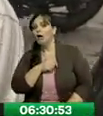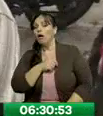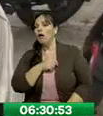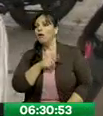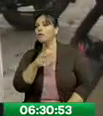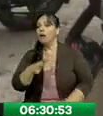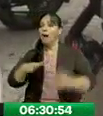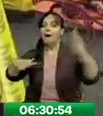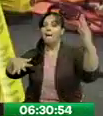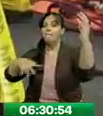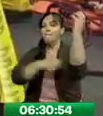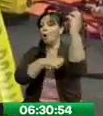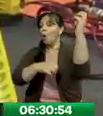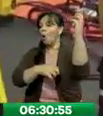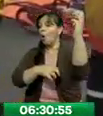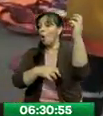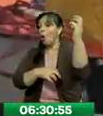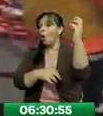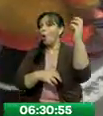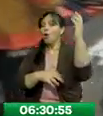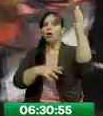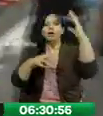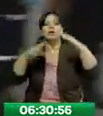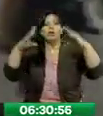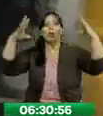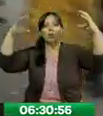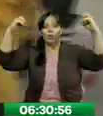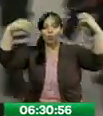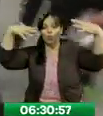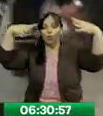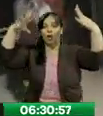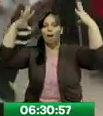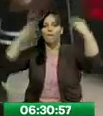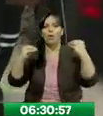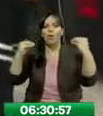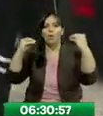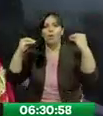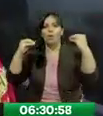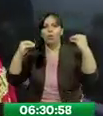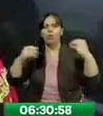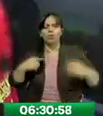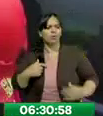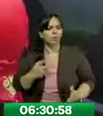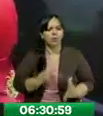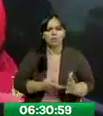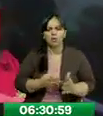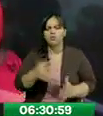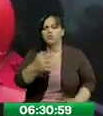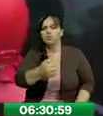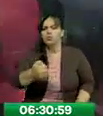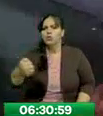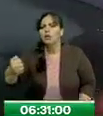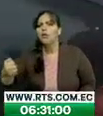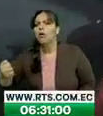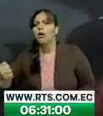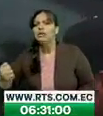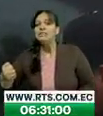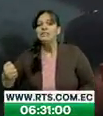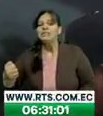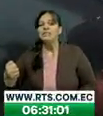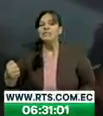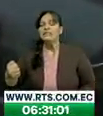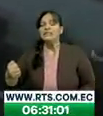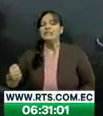golpe que sonó y se fue la luz. Y abro la puerta cuando ya veo en bancal aquí. Y cuando ya uno